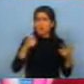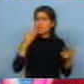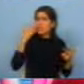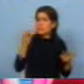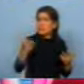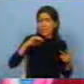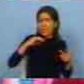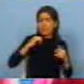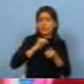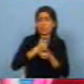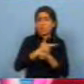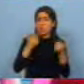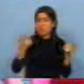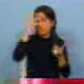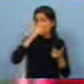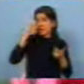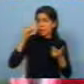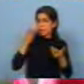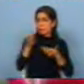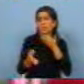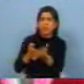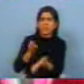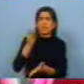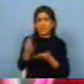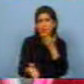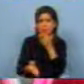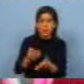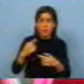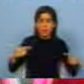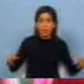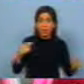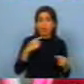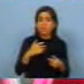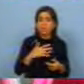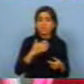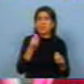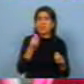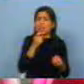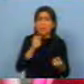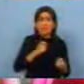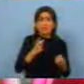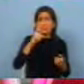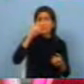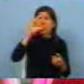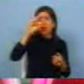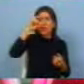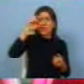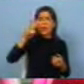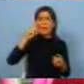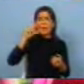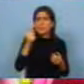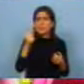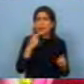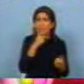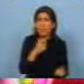Es buenísimo. Derrotero. Codevila, cuando ella le pide laburo en Los Únicos, o Alfano está chocha con el HD. ¿Qué le dice Codevila al aire? Porque Pablo es,